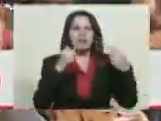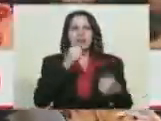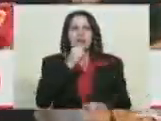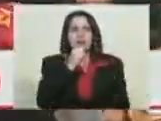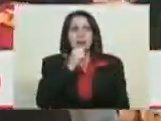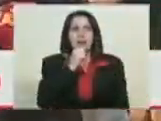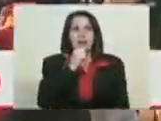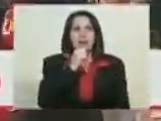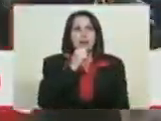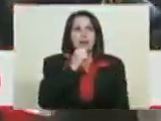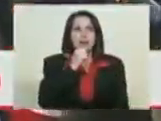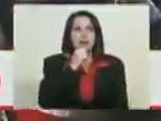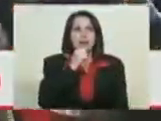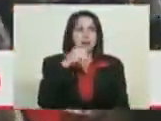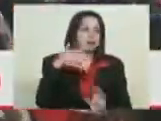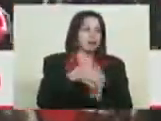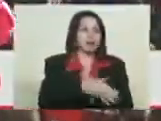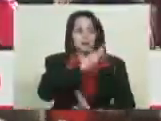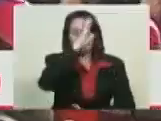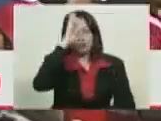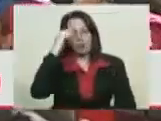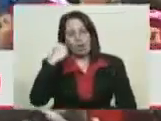Porque eso es lo que somos, Diosdado.